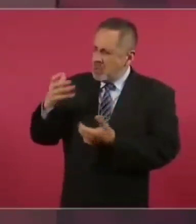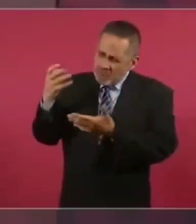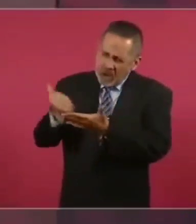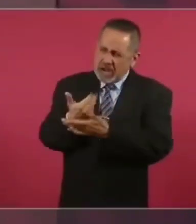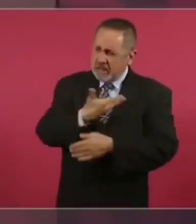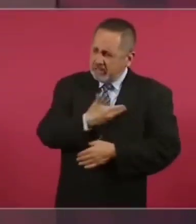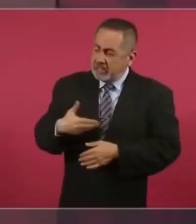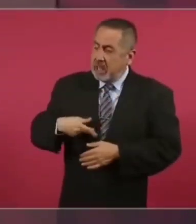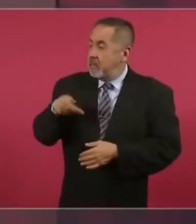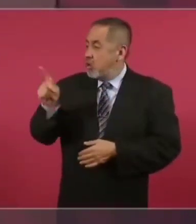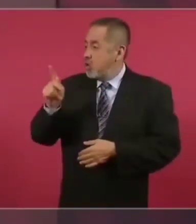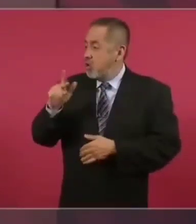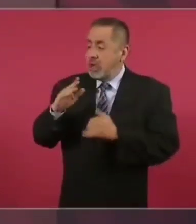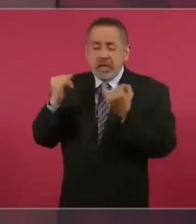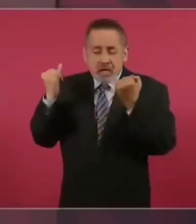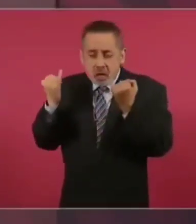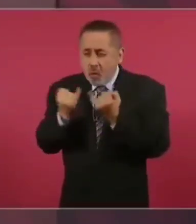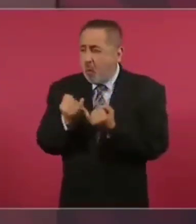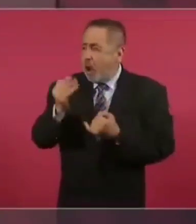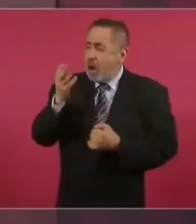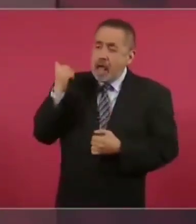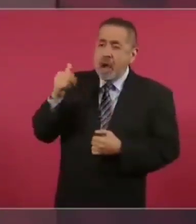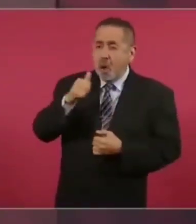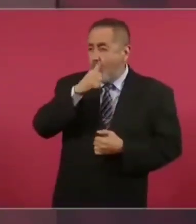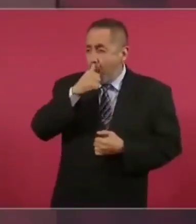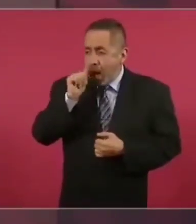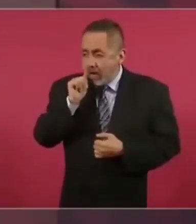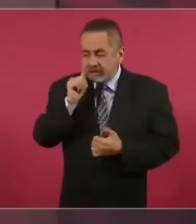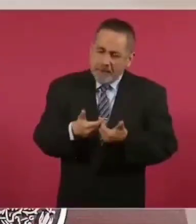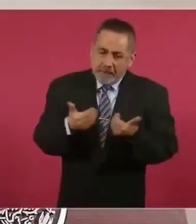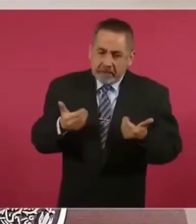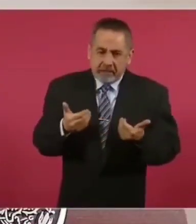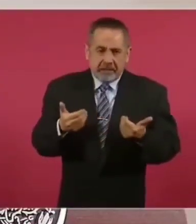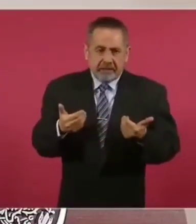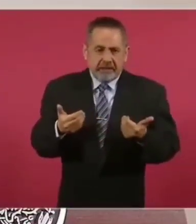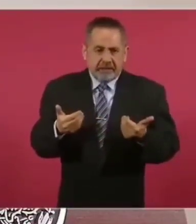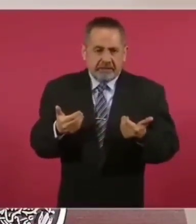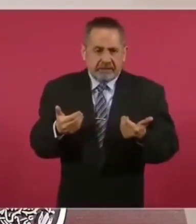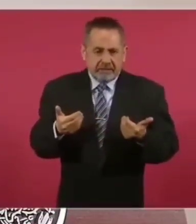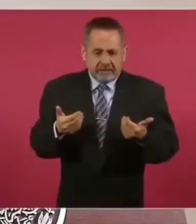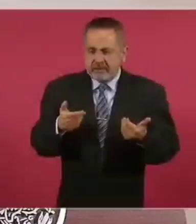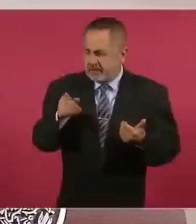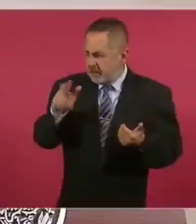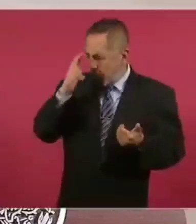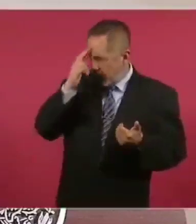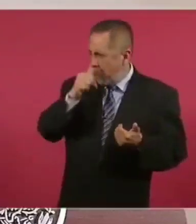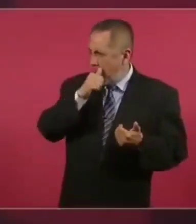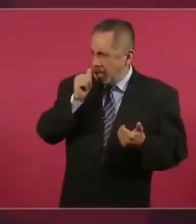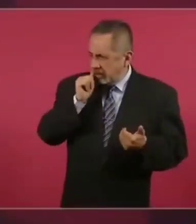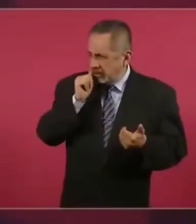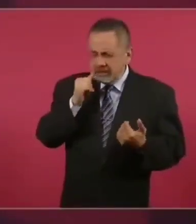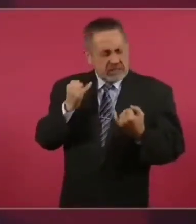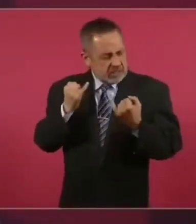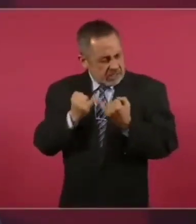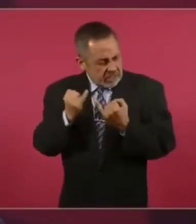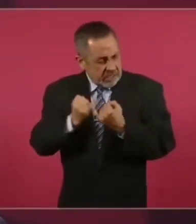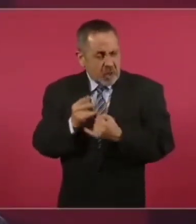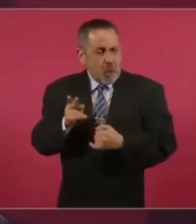olvide que así como el presidente Juárez separó el poder público del poder